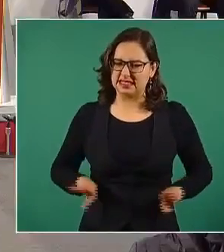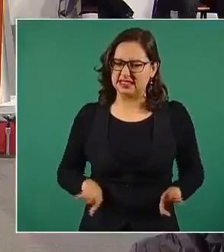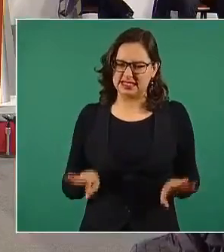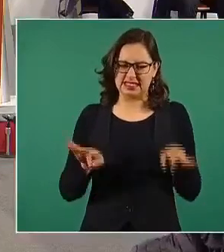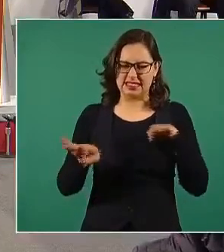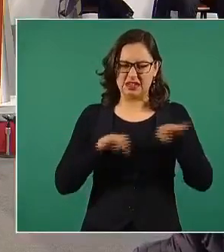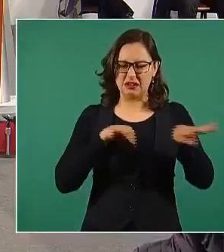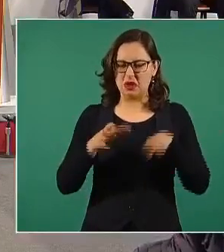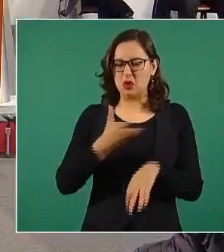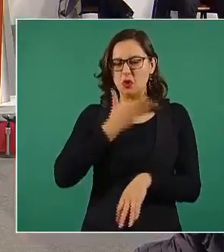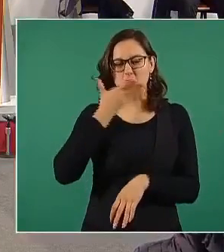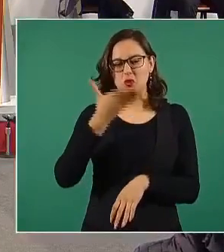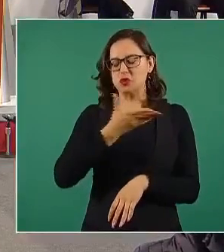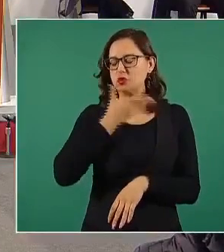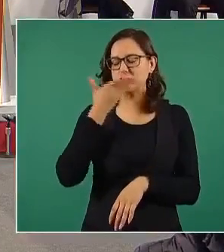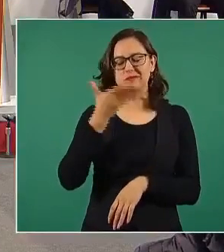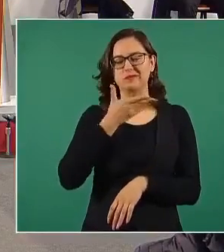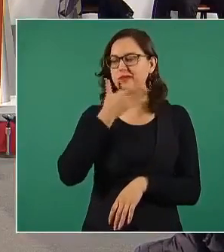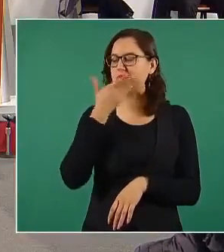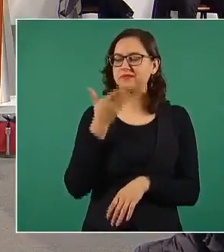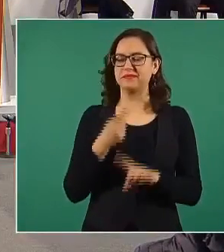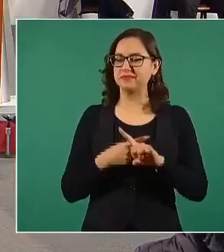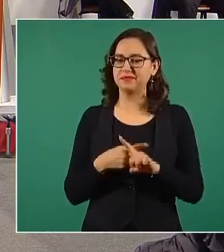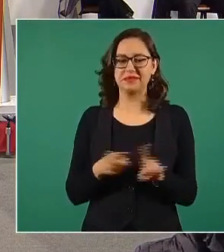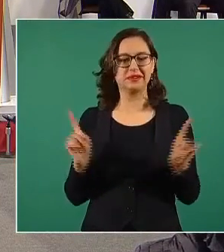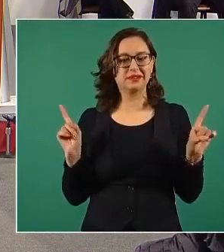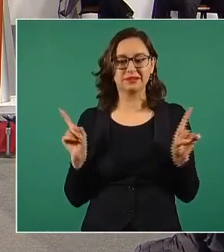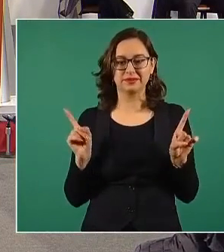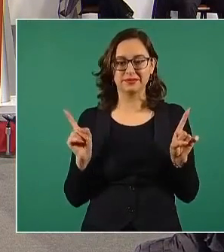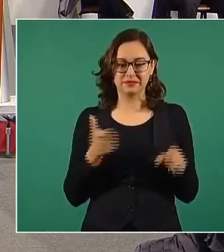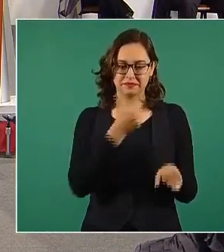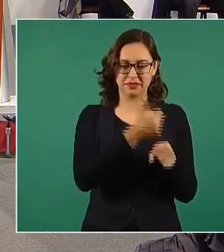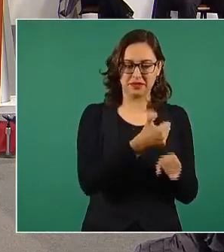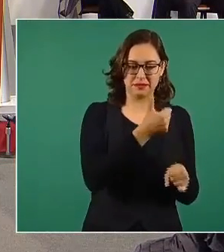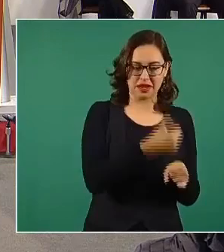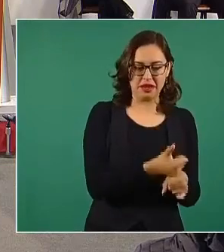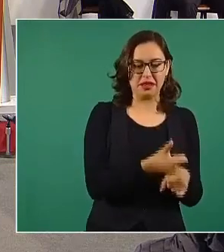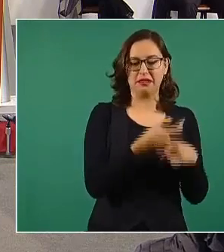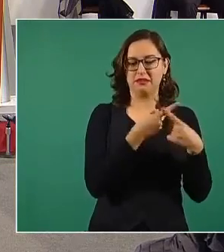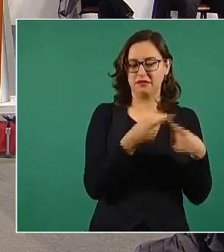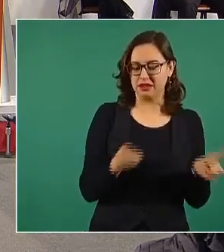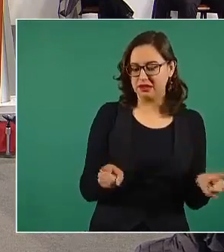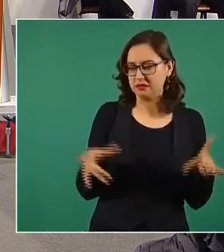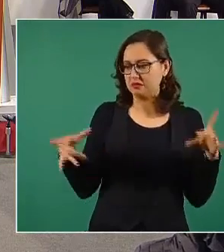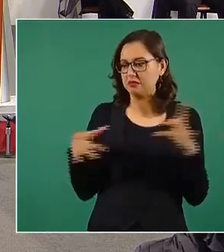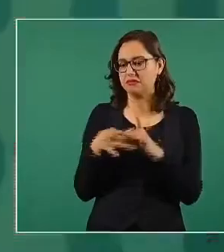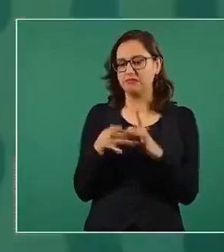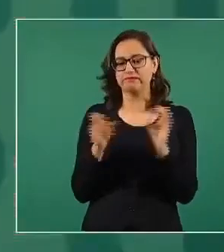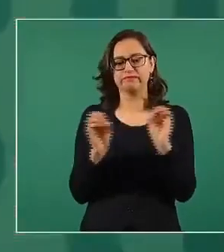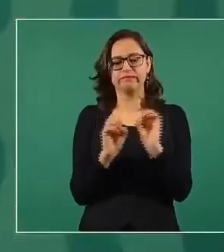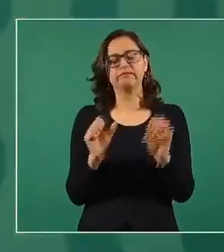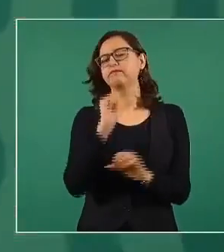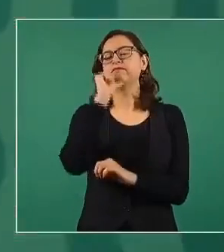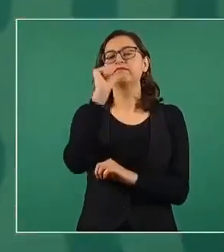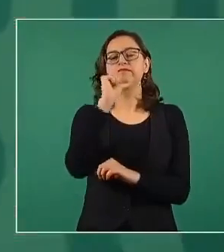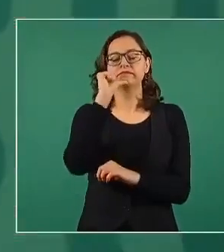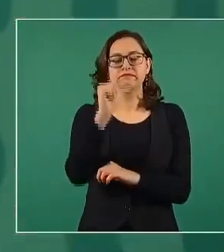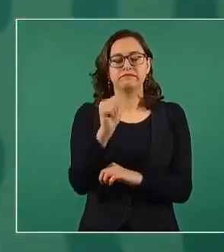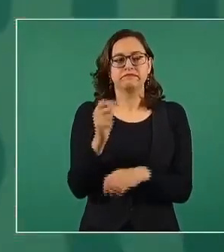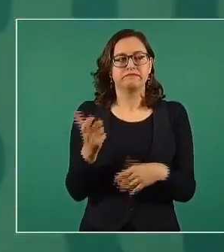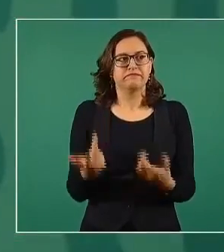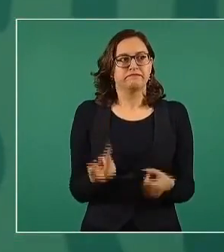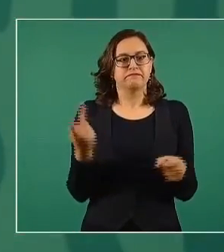trabajo en las escuelas primarias del CONAFE. Y tuvo que salir, y salimos a las comunidades